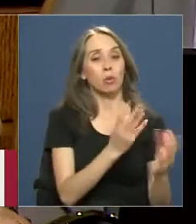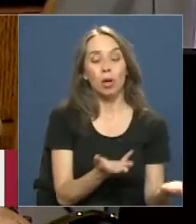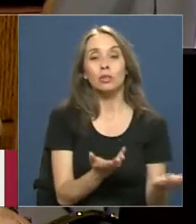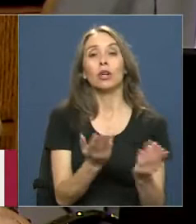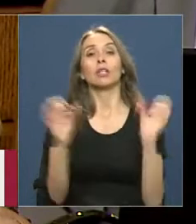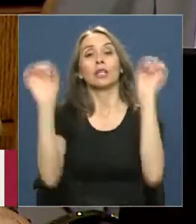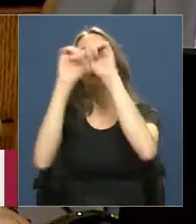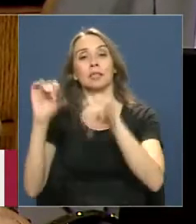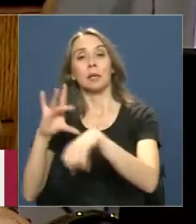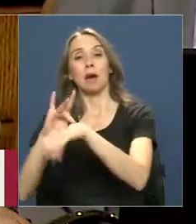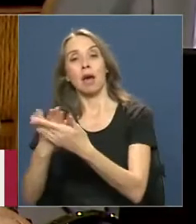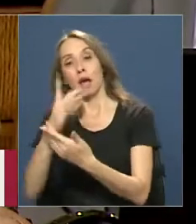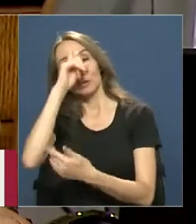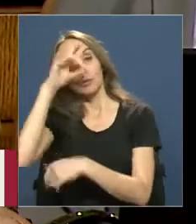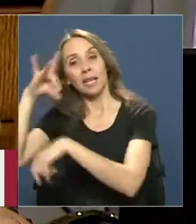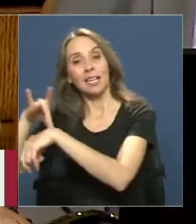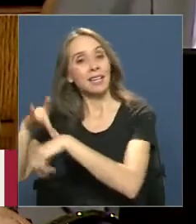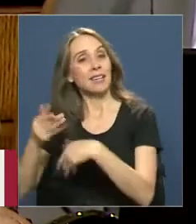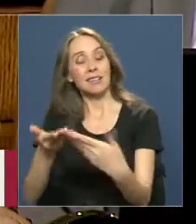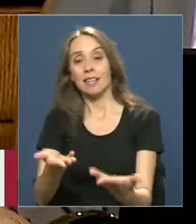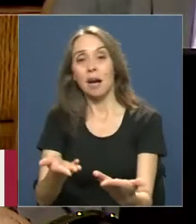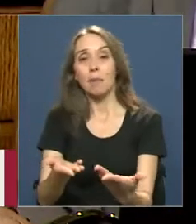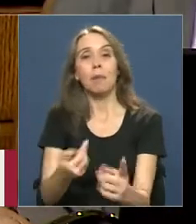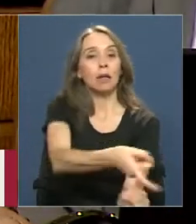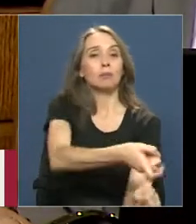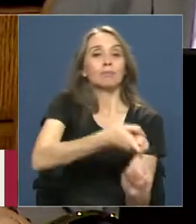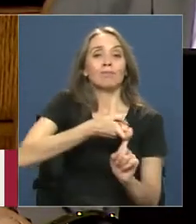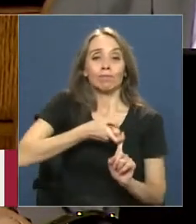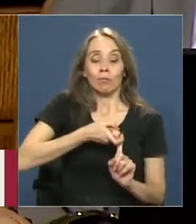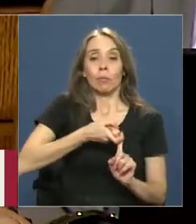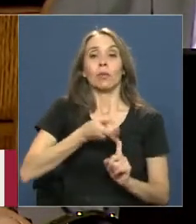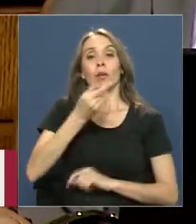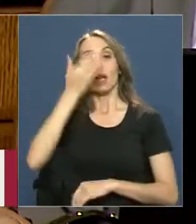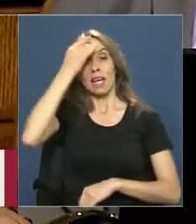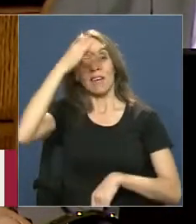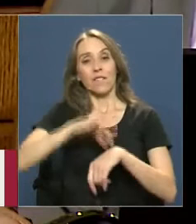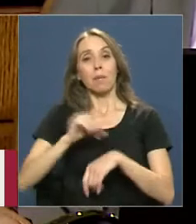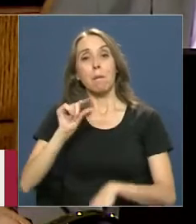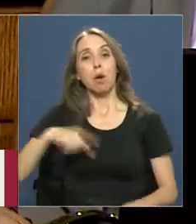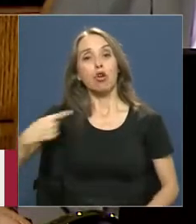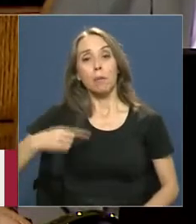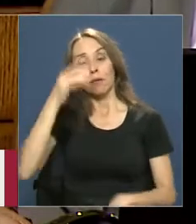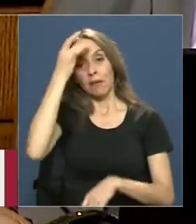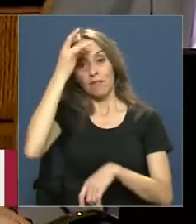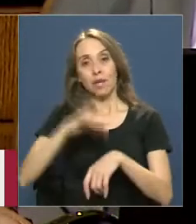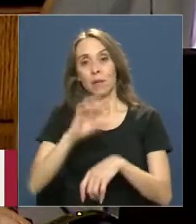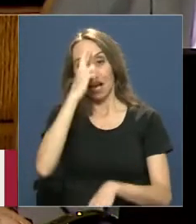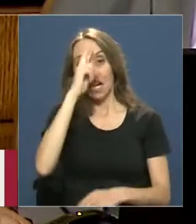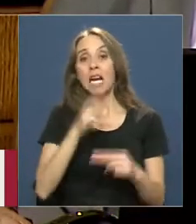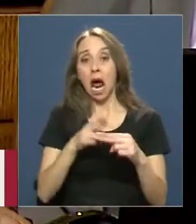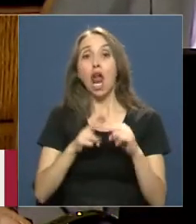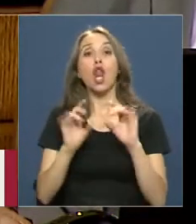salud, precisamente para poder hacerse cargo. En el caso de las enfermedades poco frecuentes y raras, y se llaman